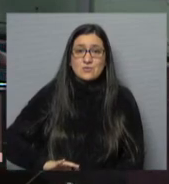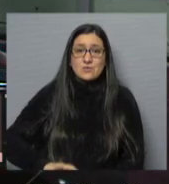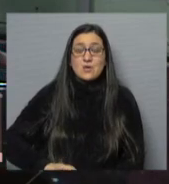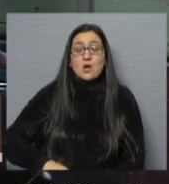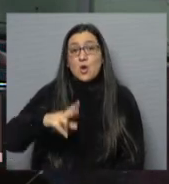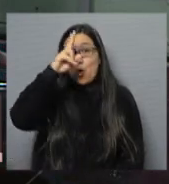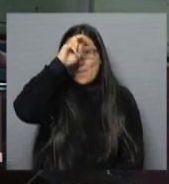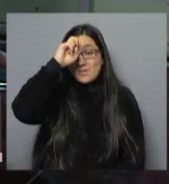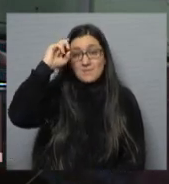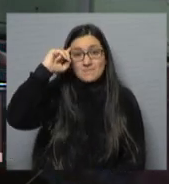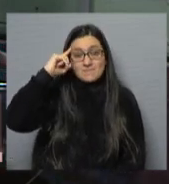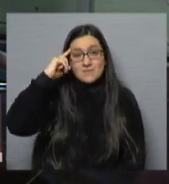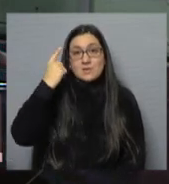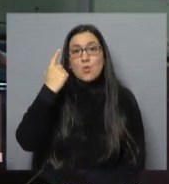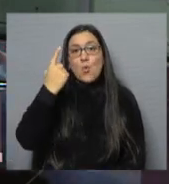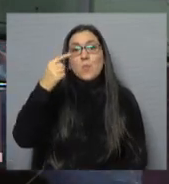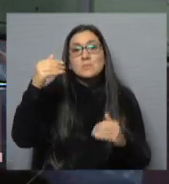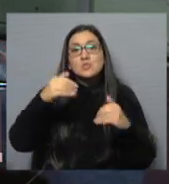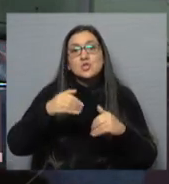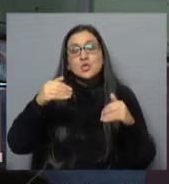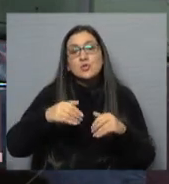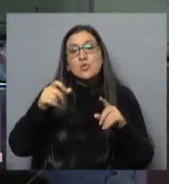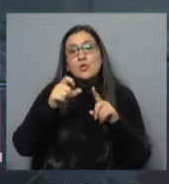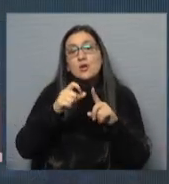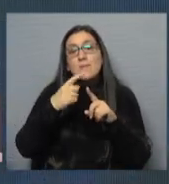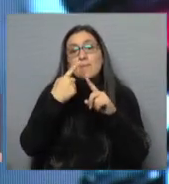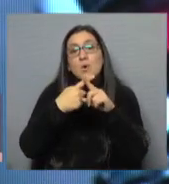tener $1,000,000 mensual.